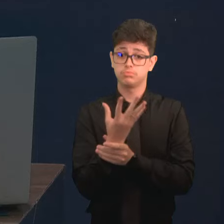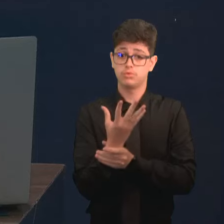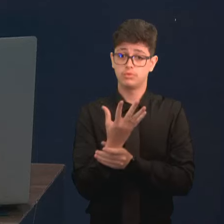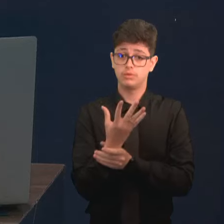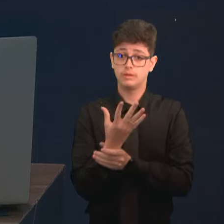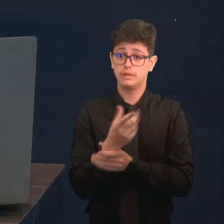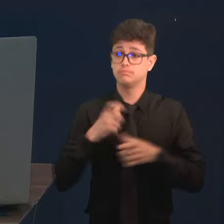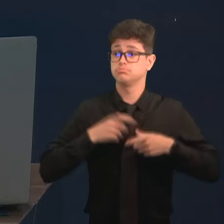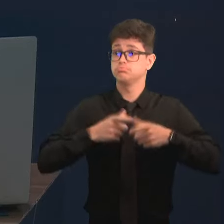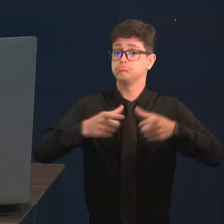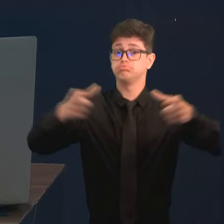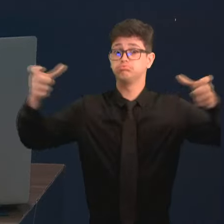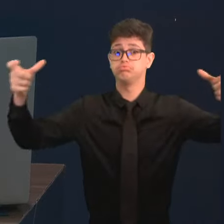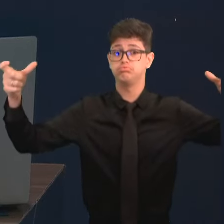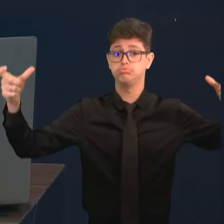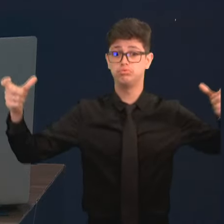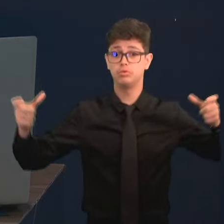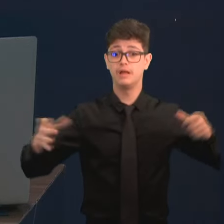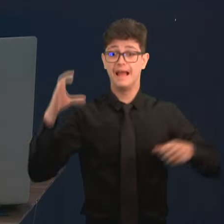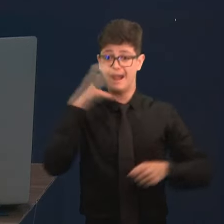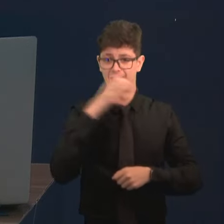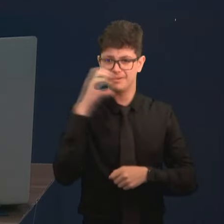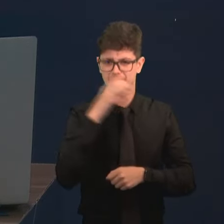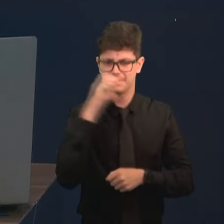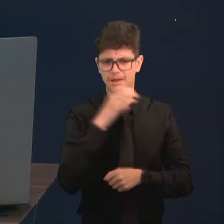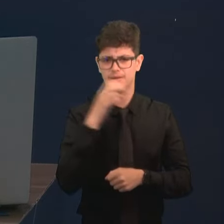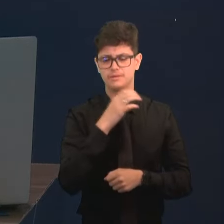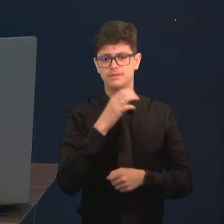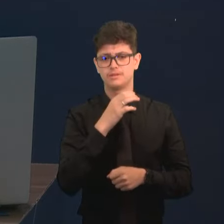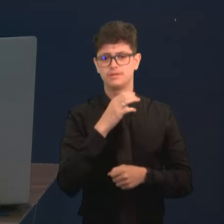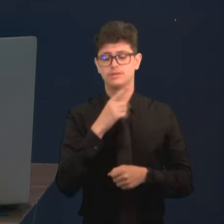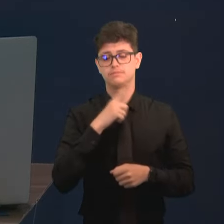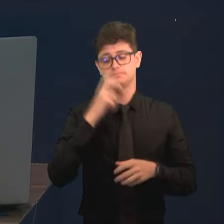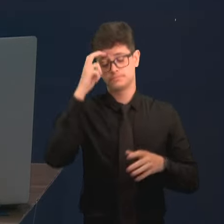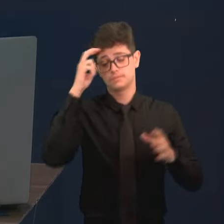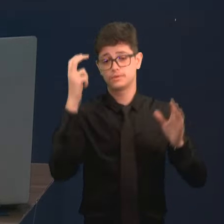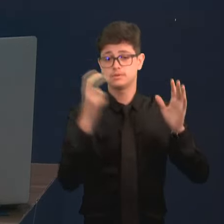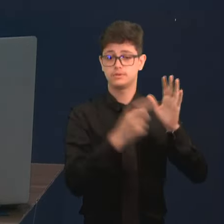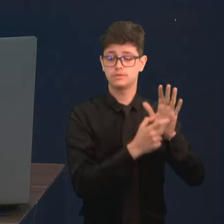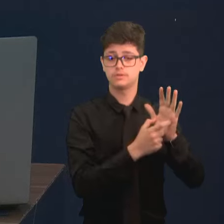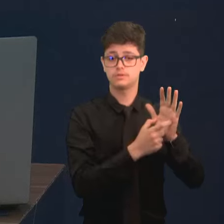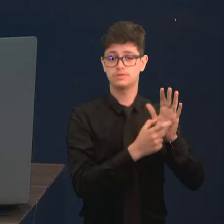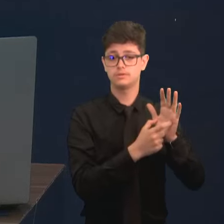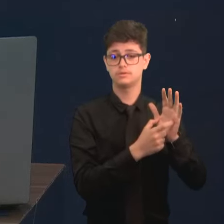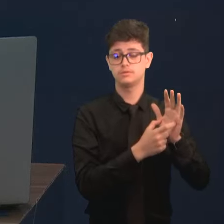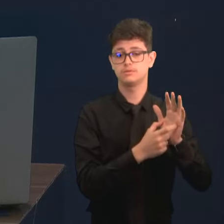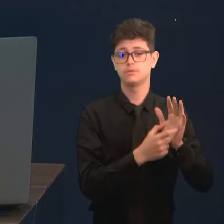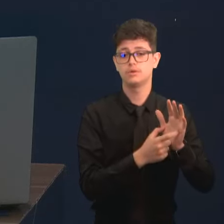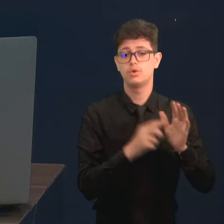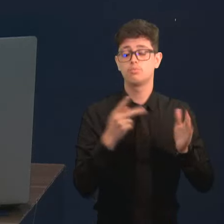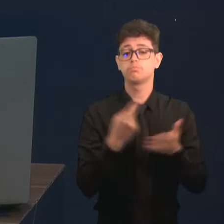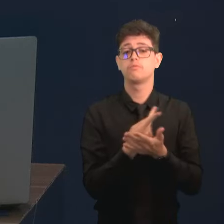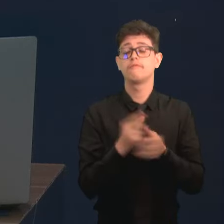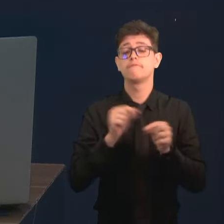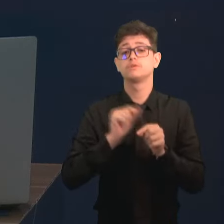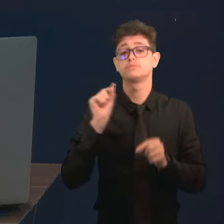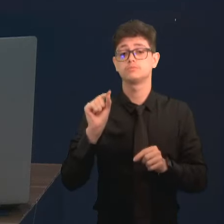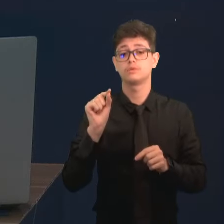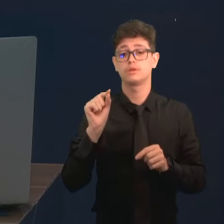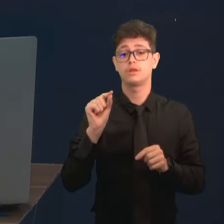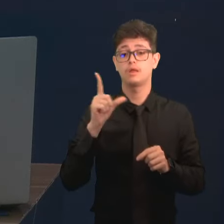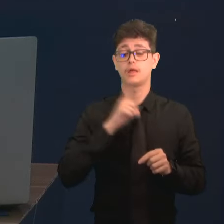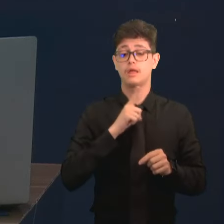están popularizando. Y nunca se vio antes esto. Y la inteligencia artificial, básicamente, lo que puede hacer